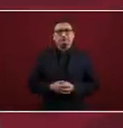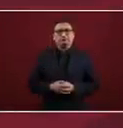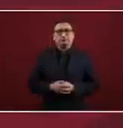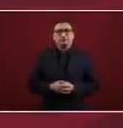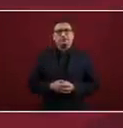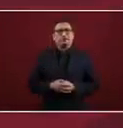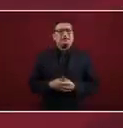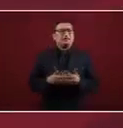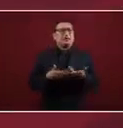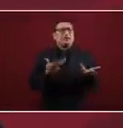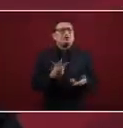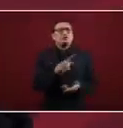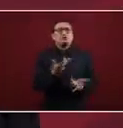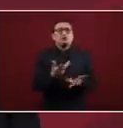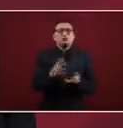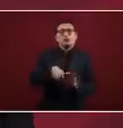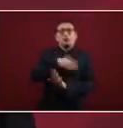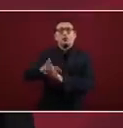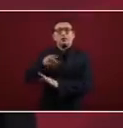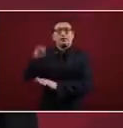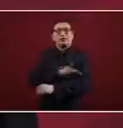en contra de Madero.